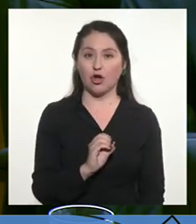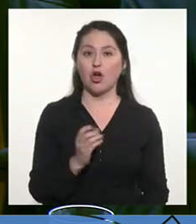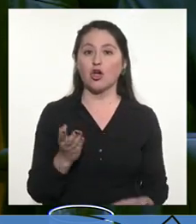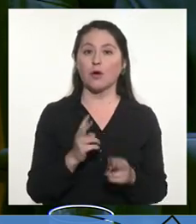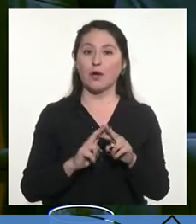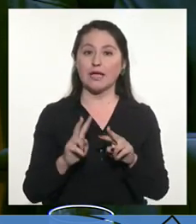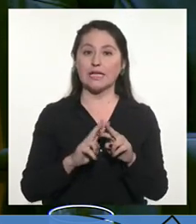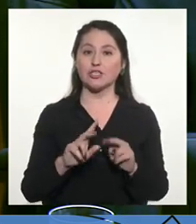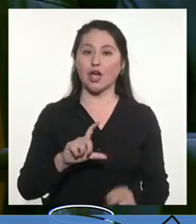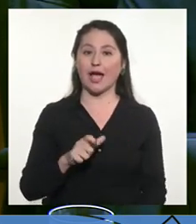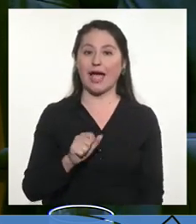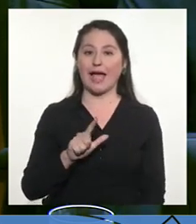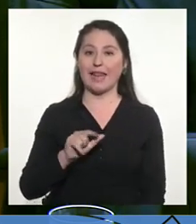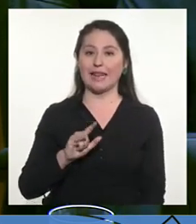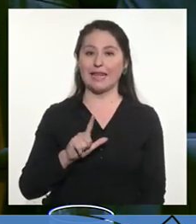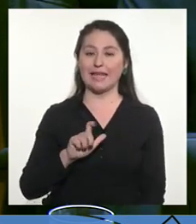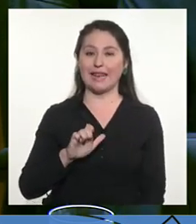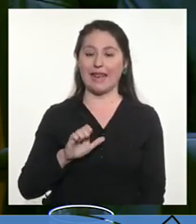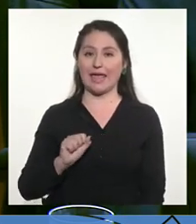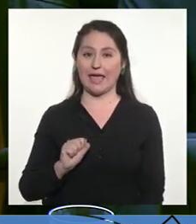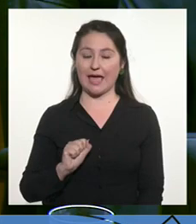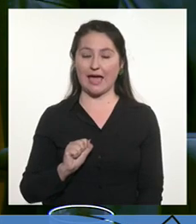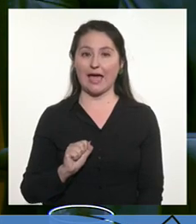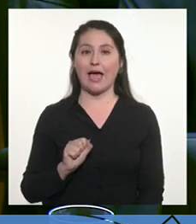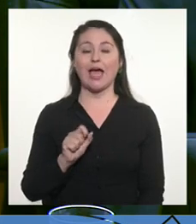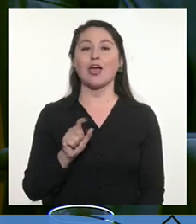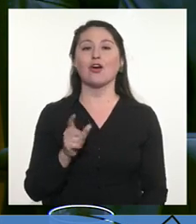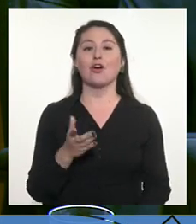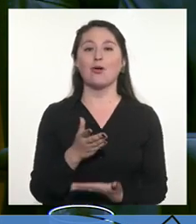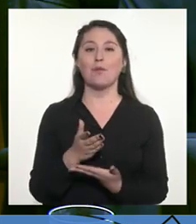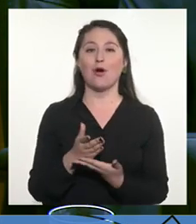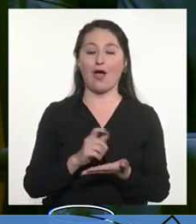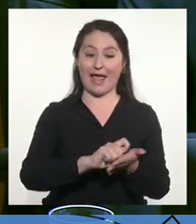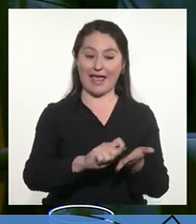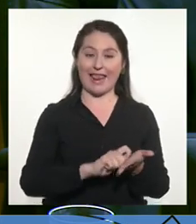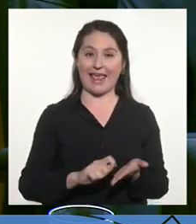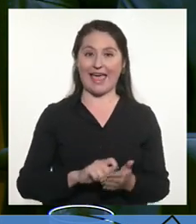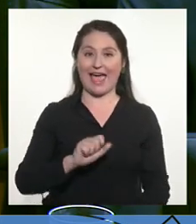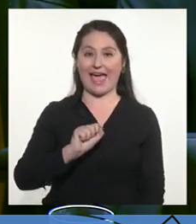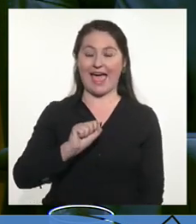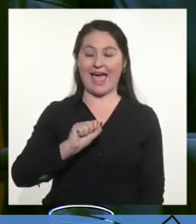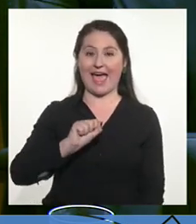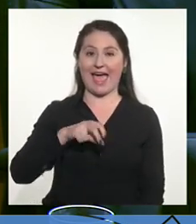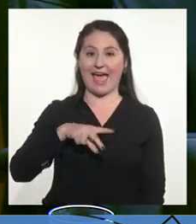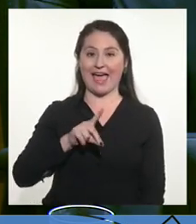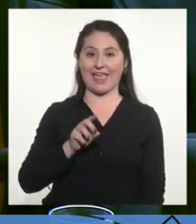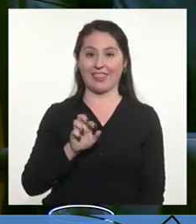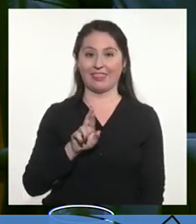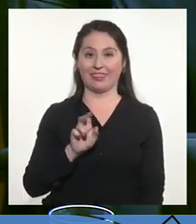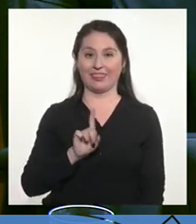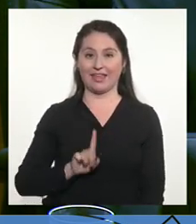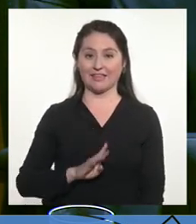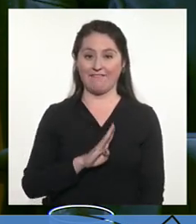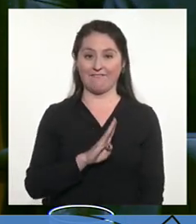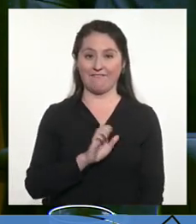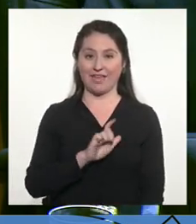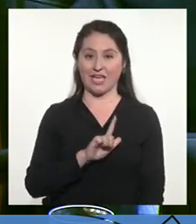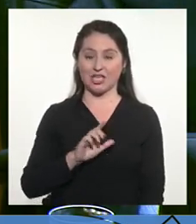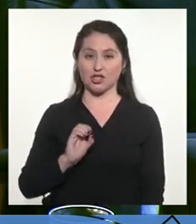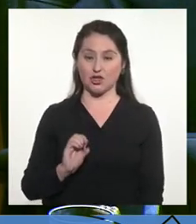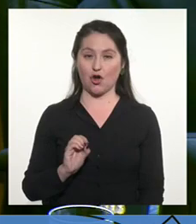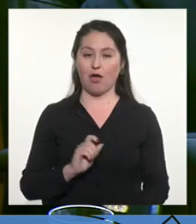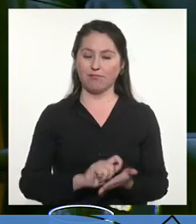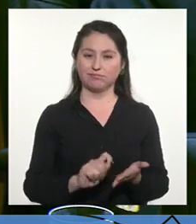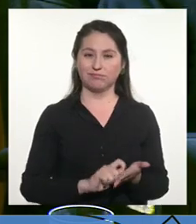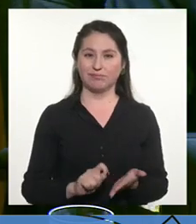de una cosa que de andrés bello es bastante compleja de definir al final terminamos un entramado que